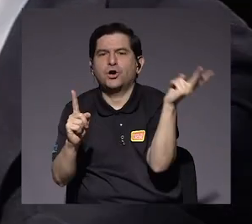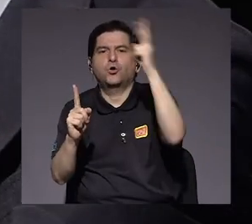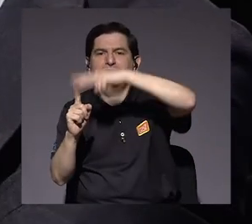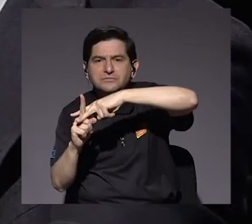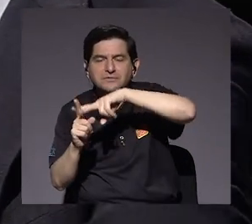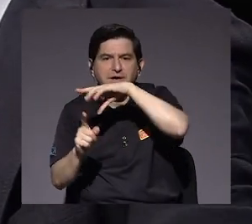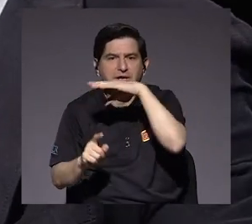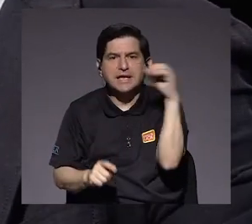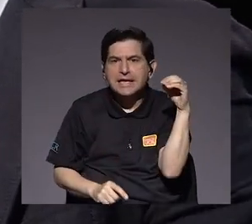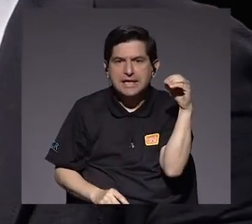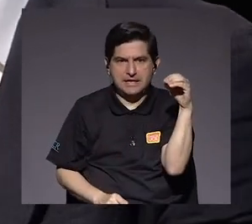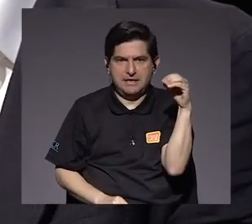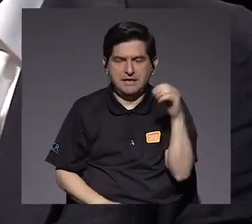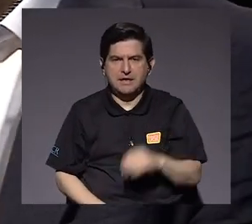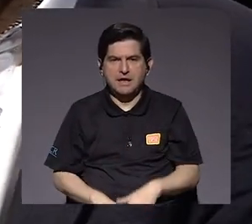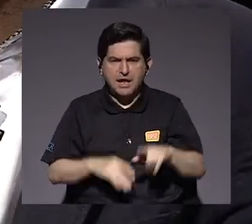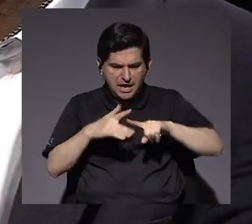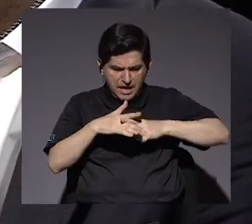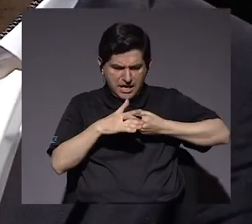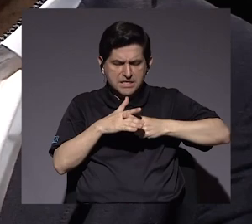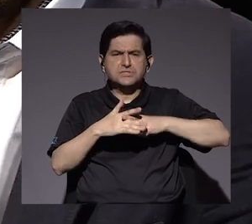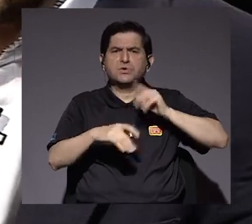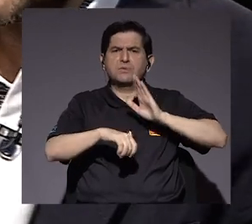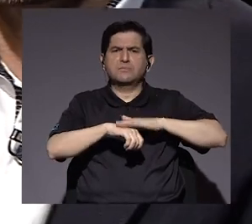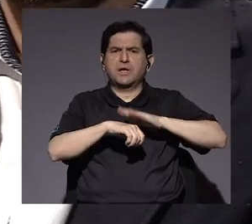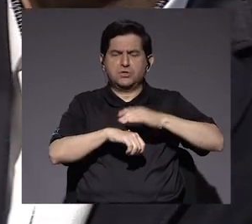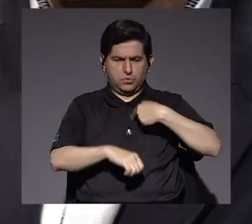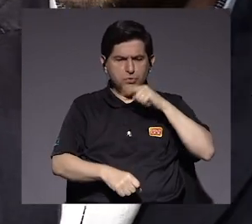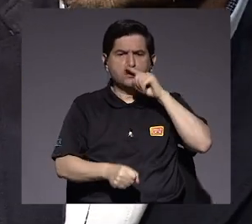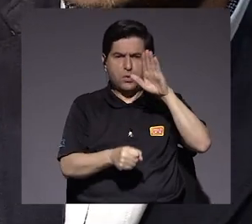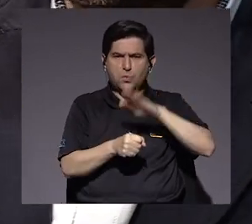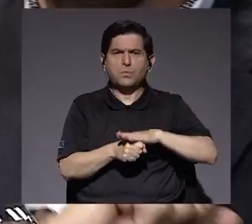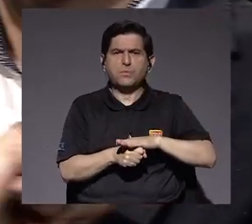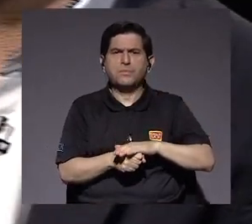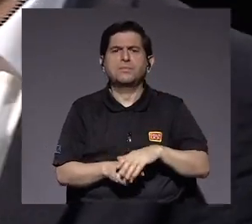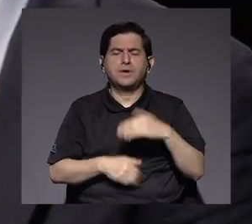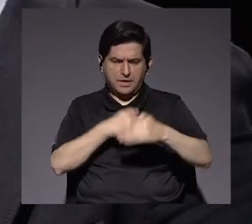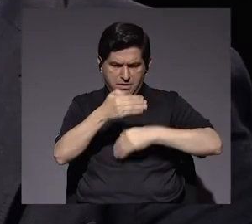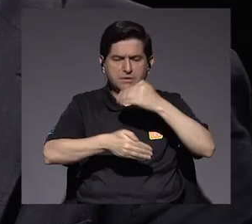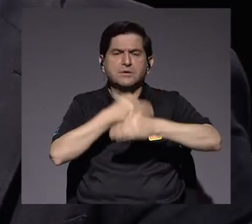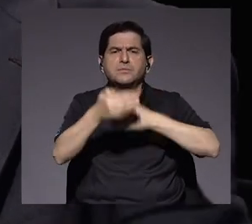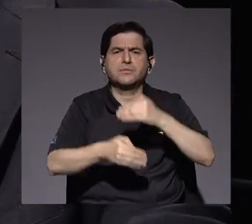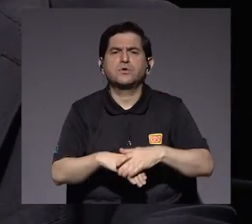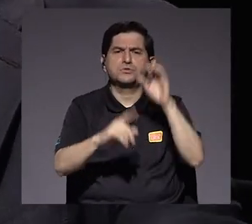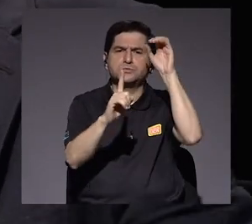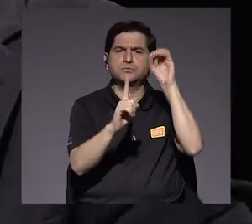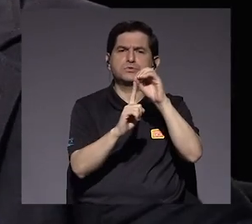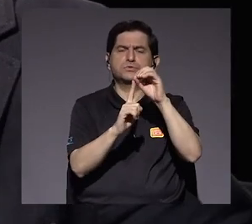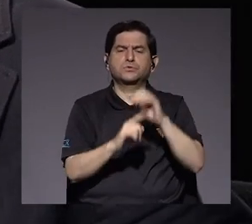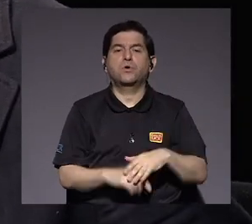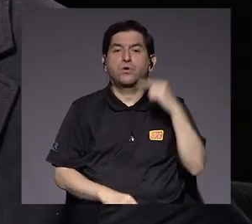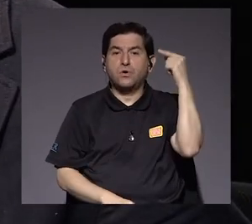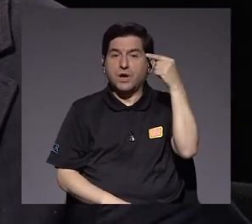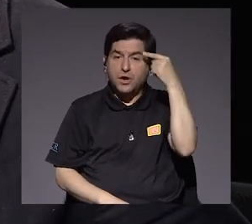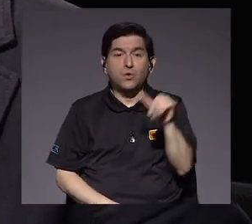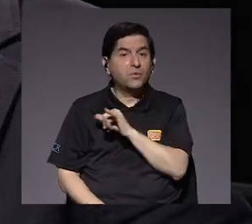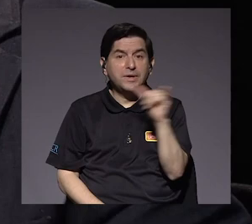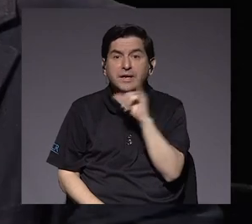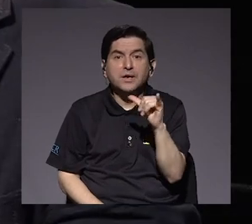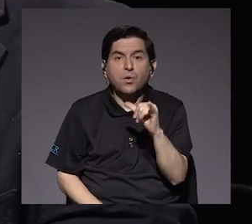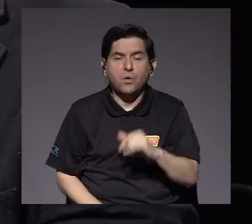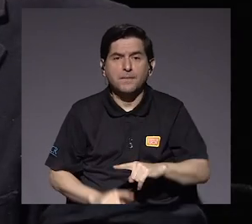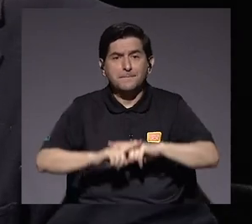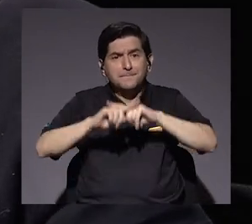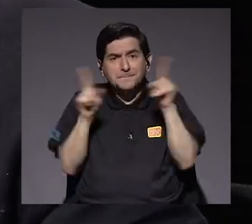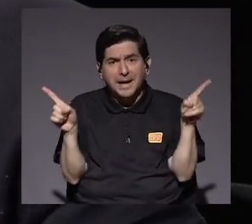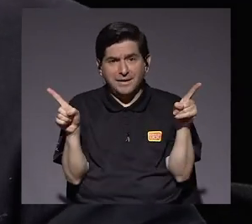realizarlo y cuáles son los instrumentos que te permiten ver si lo voy cumpliendo para poder cumplir con el objetivo, ¿verdad? Uh-huh. En gobierno es exactamente lo mismo. Lo